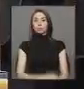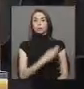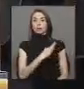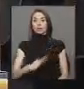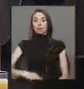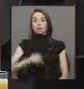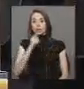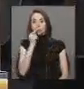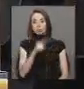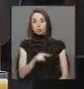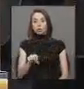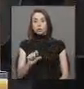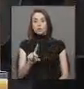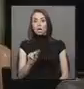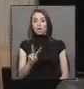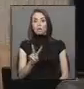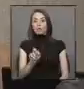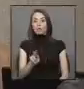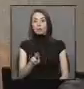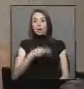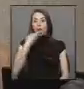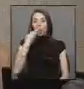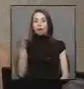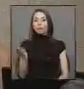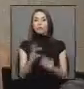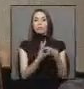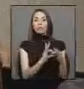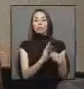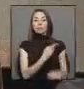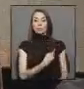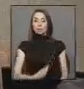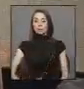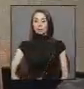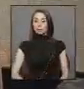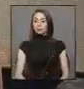señor Raúl Saldívar, tiene la palabra. Gracias, presidente.